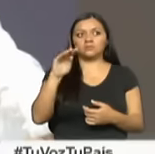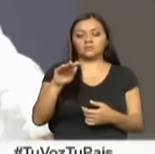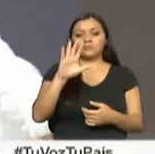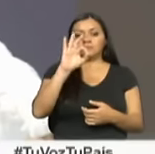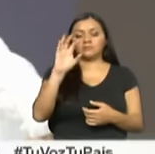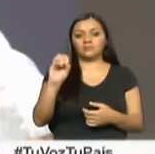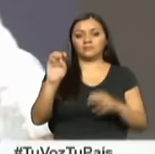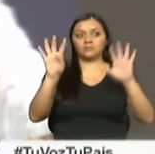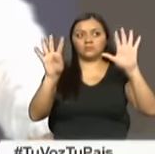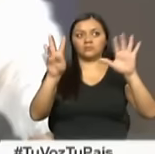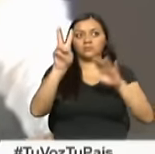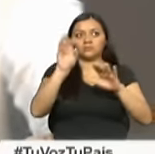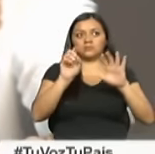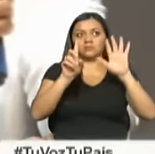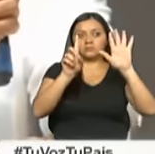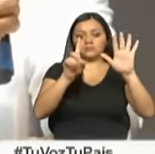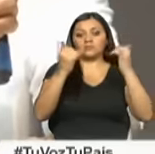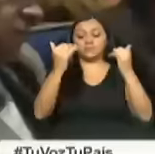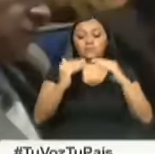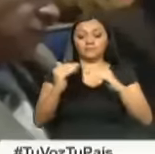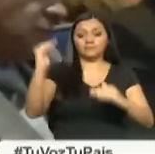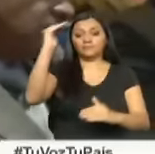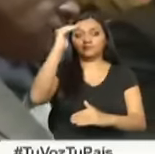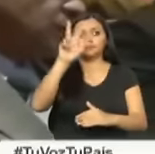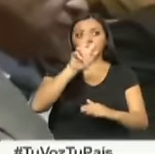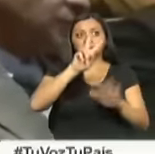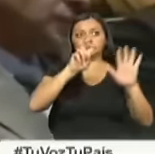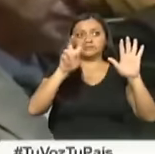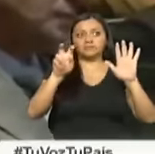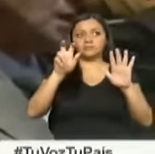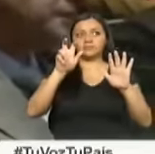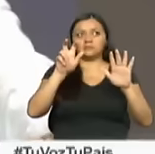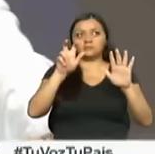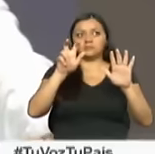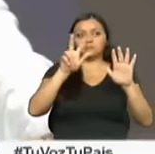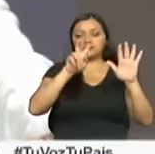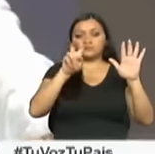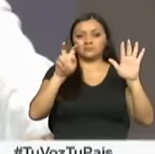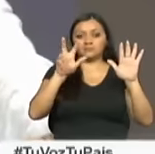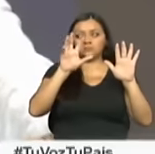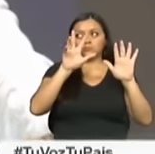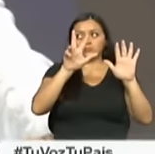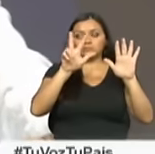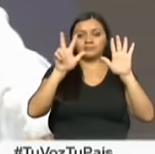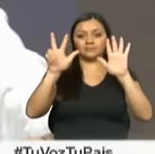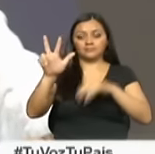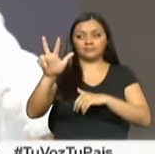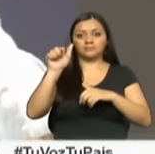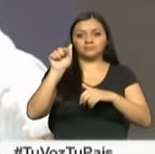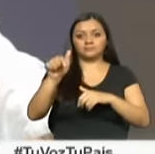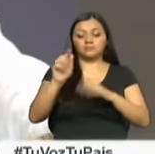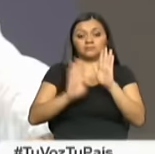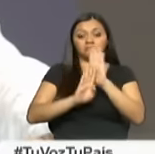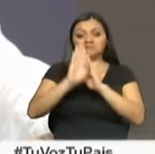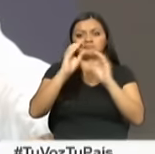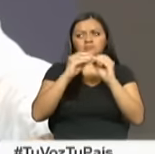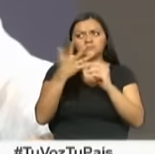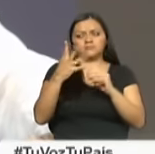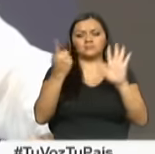443.509 en el 2006 a 703.806 en el 2014. Eso significa un crecimiento de